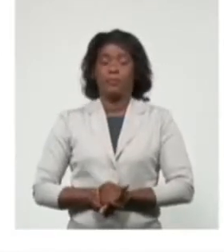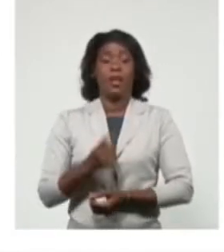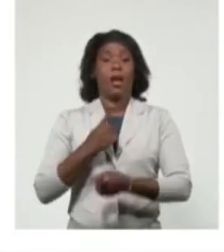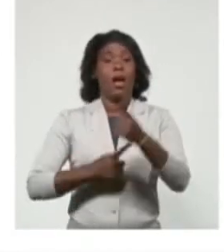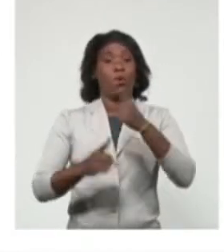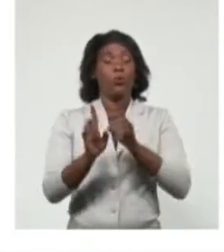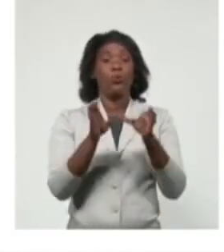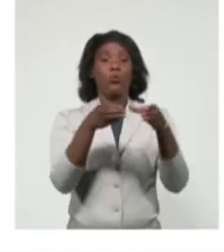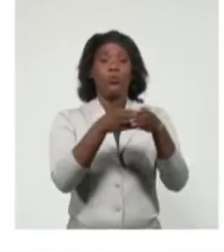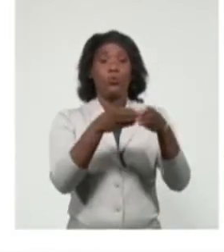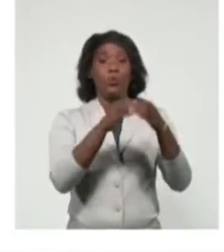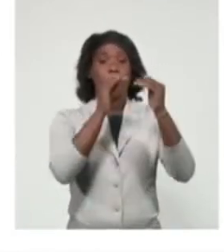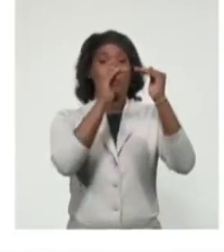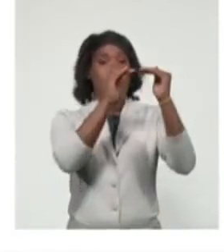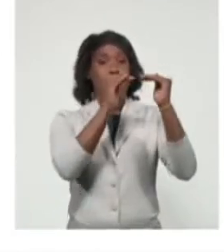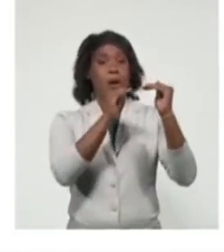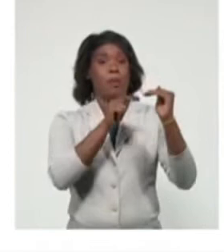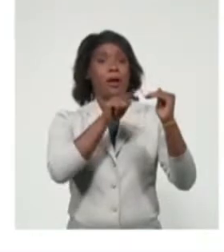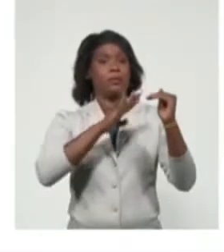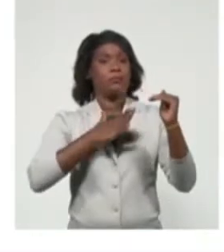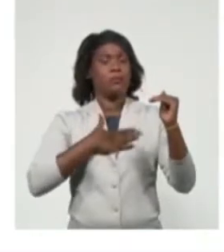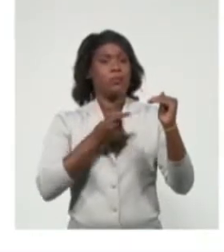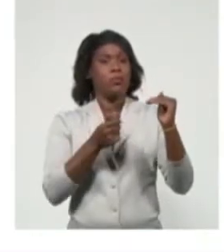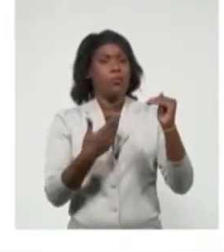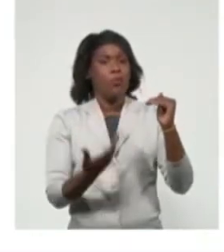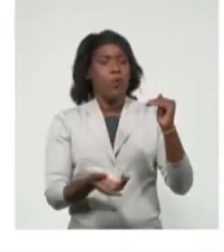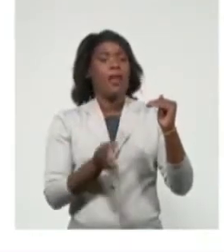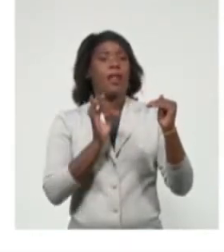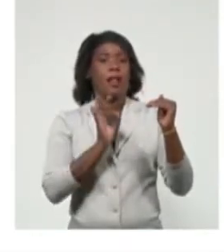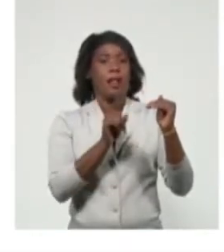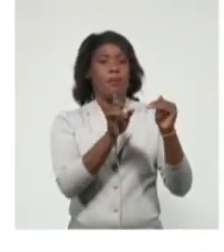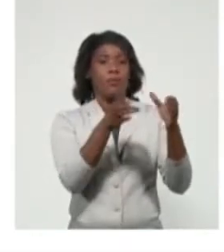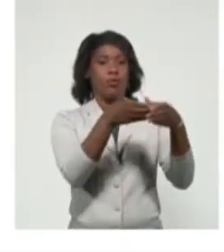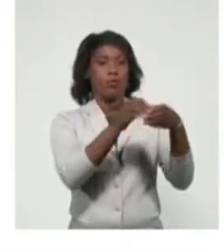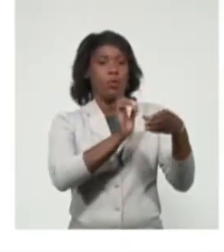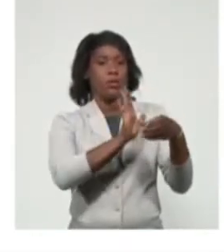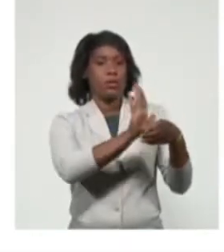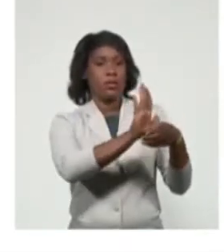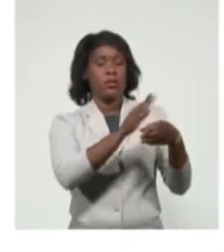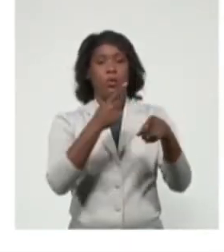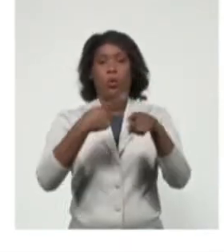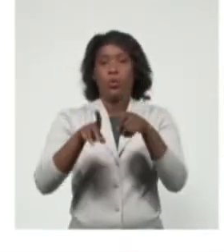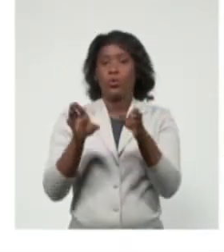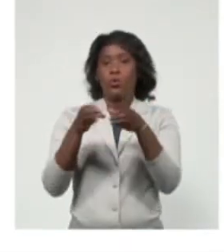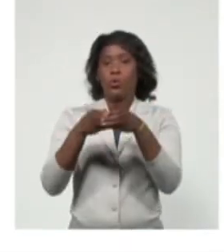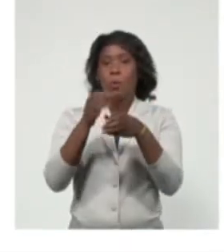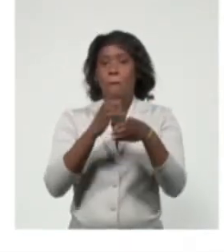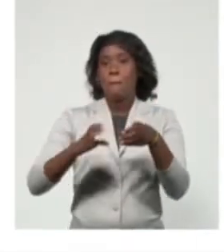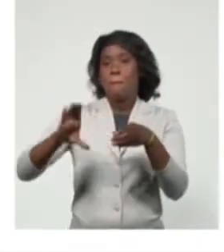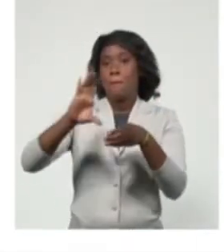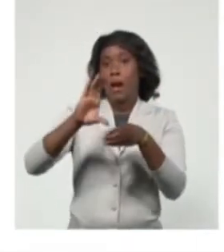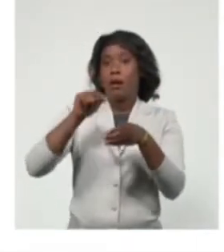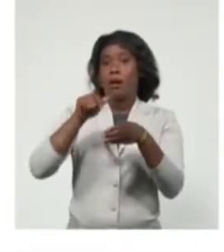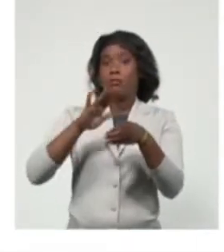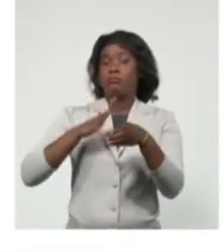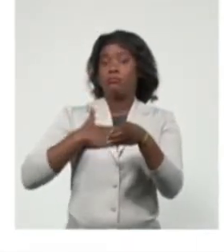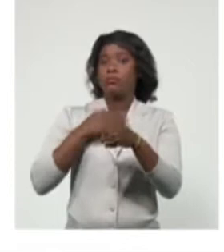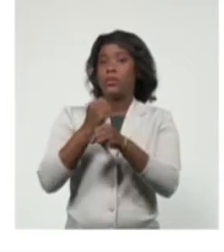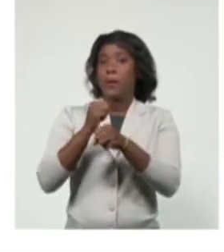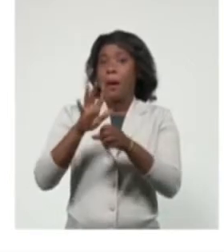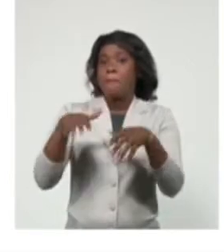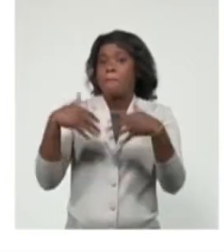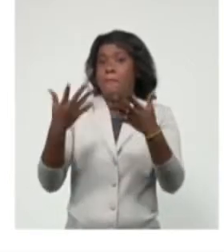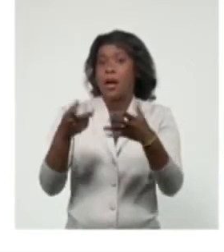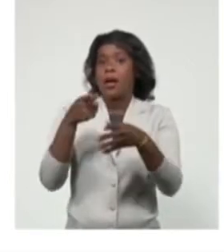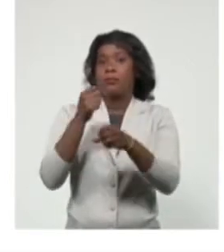grupo salarial donde ese grupo crece 4,9 veces, otro crecerá 4, pero como promedio da 4,9, que